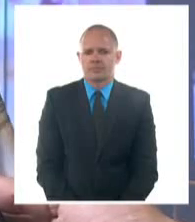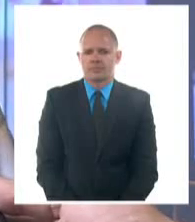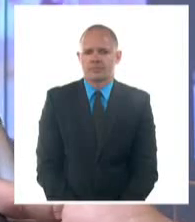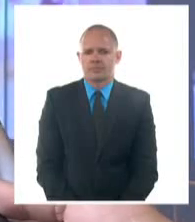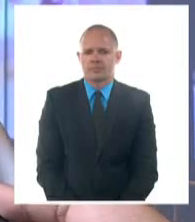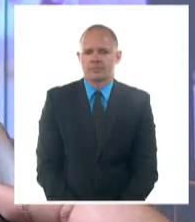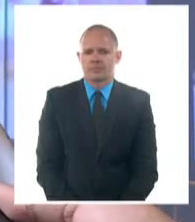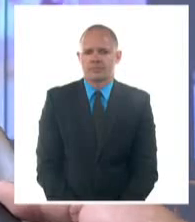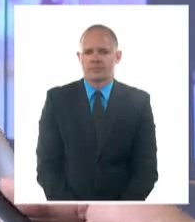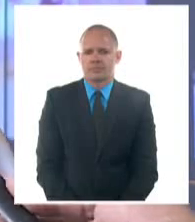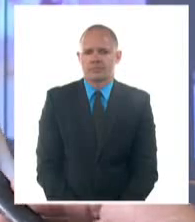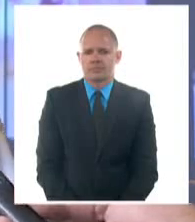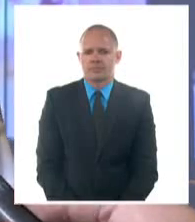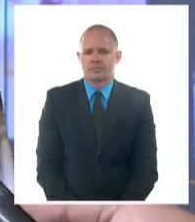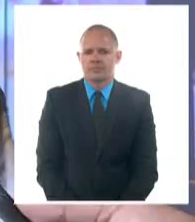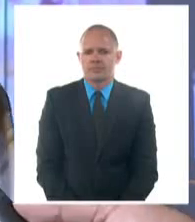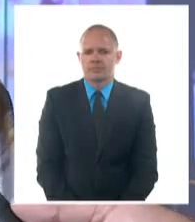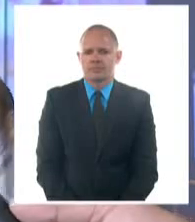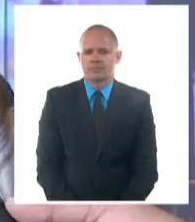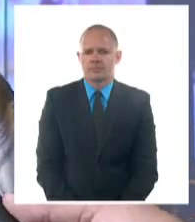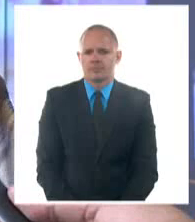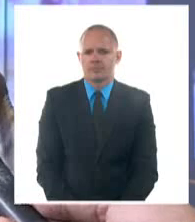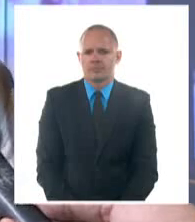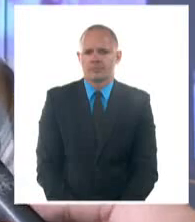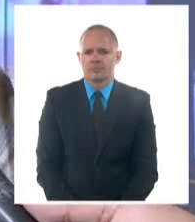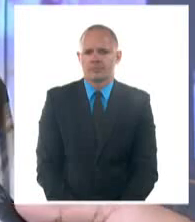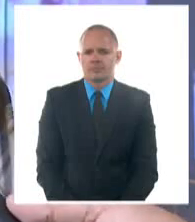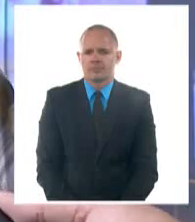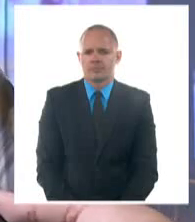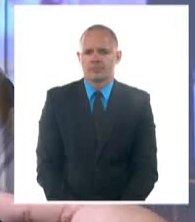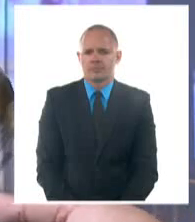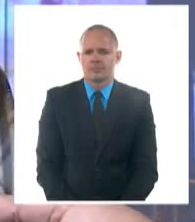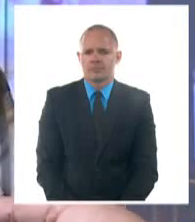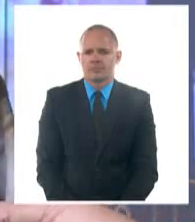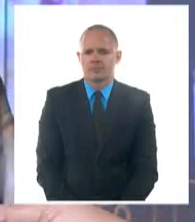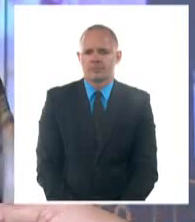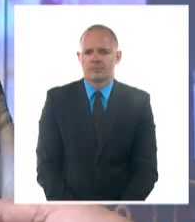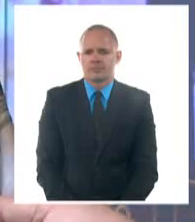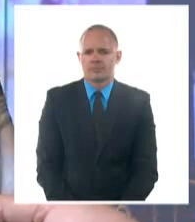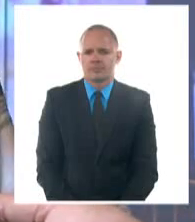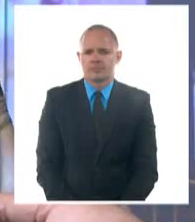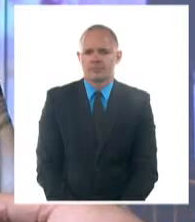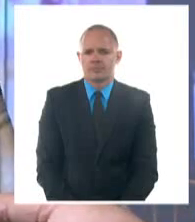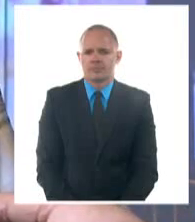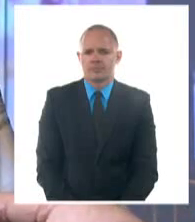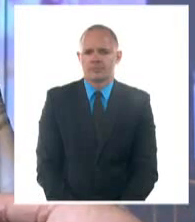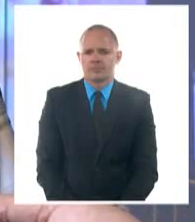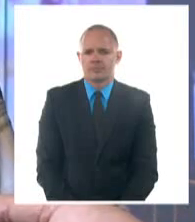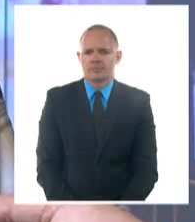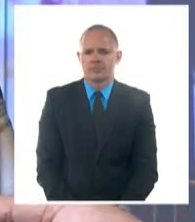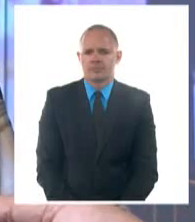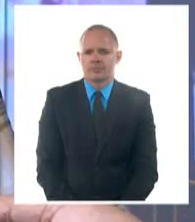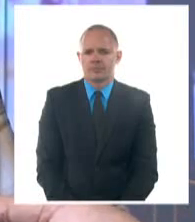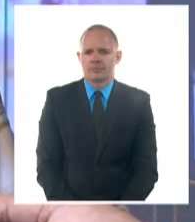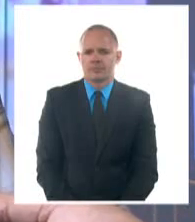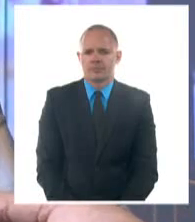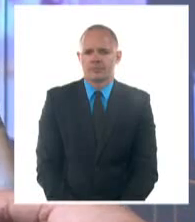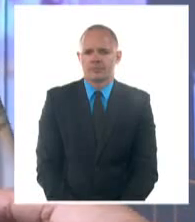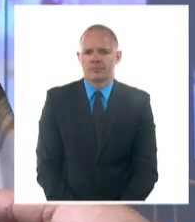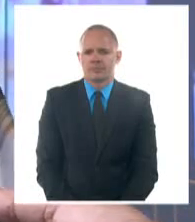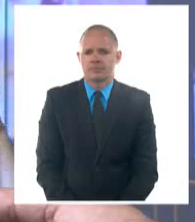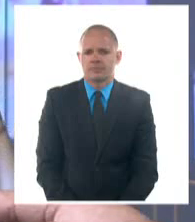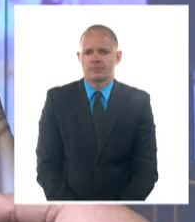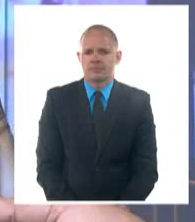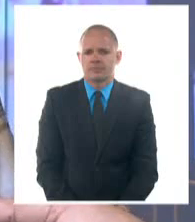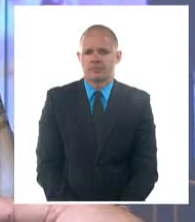de hoy, porque dijimos que la máquina iba a estar alcanzando los parámetros para comenzar el rodaje de la unidad,